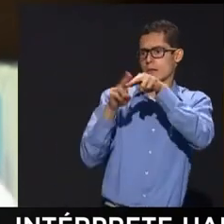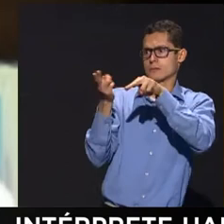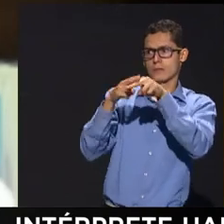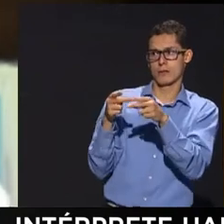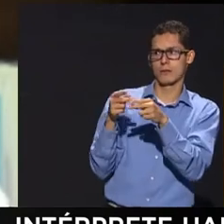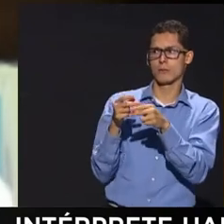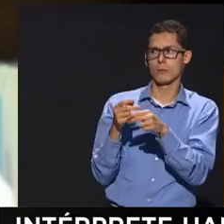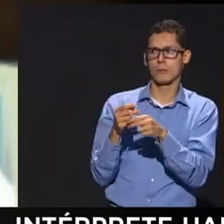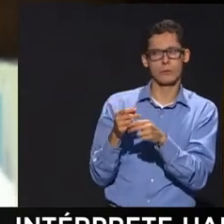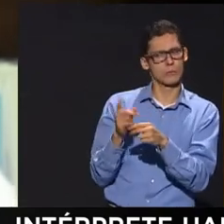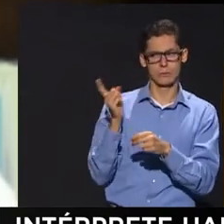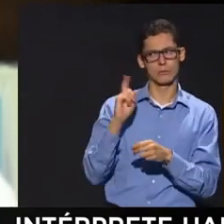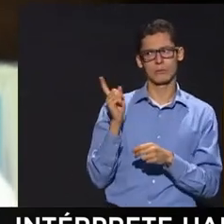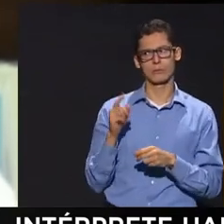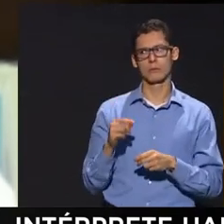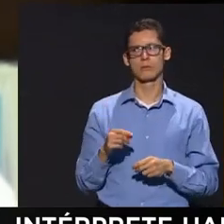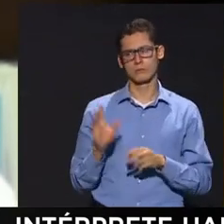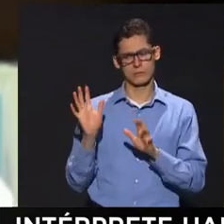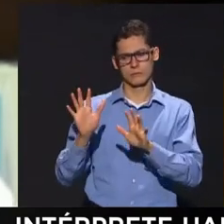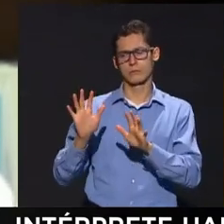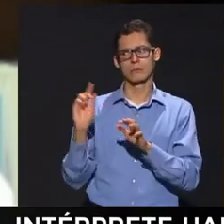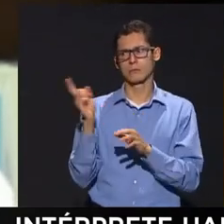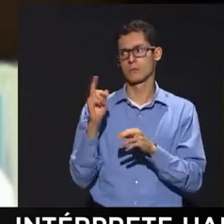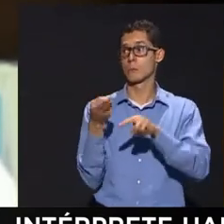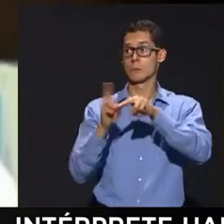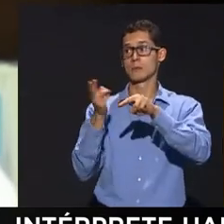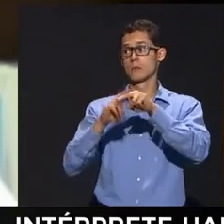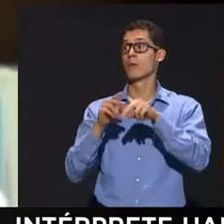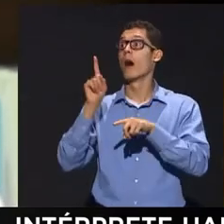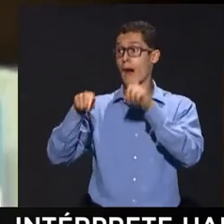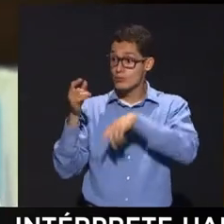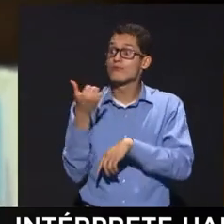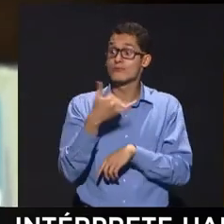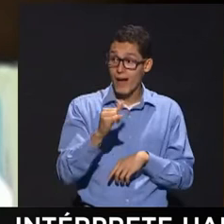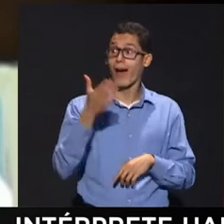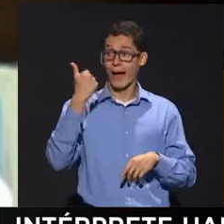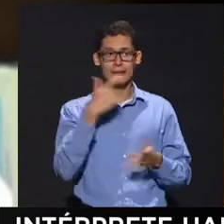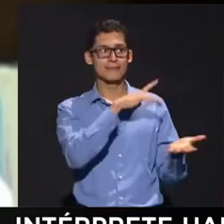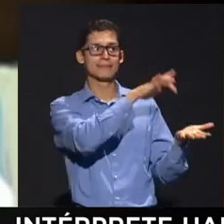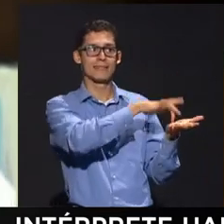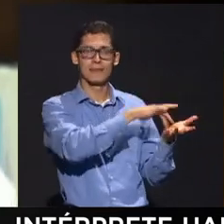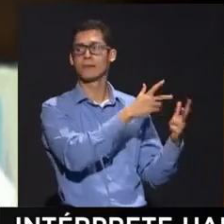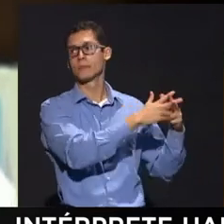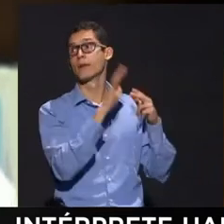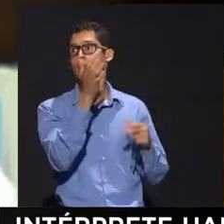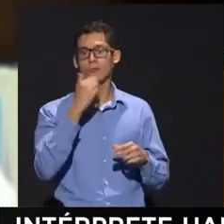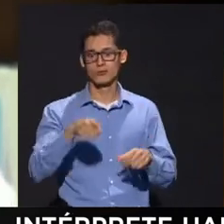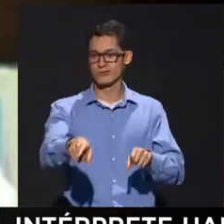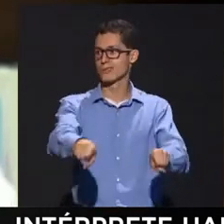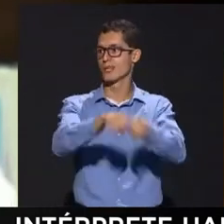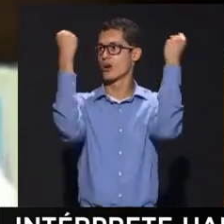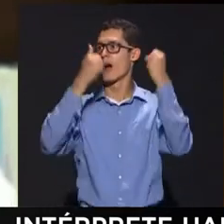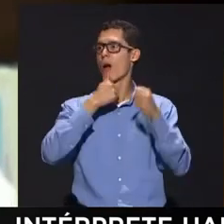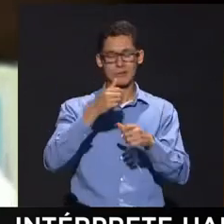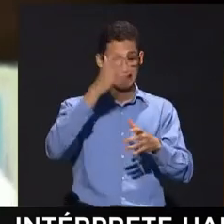mensuales de financiación que algunas familias pues tienen con EPM, bien sea porque les hicieron un trabajo, porque tienen una